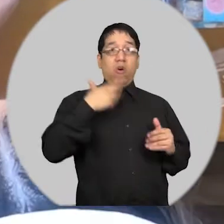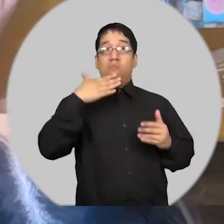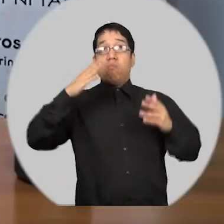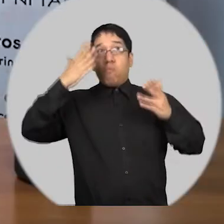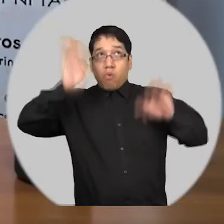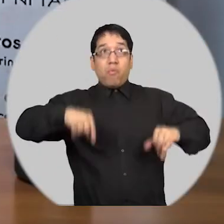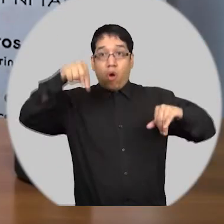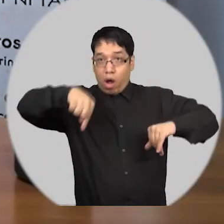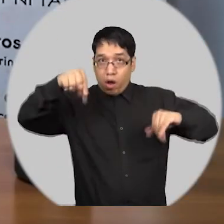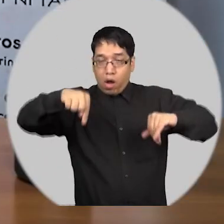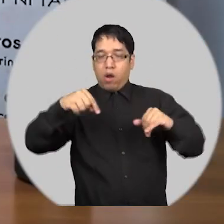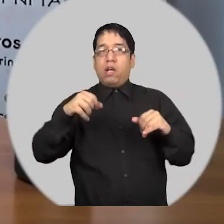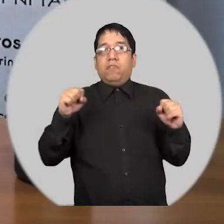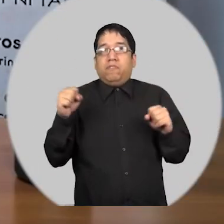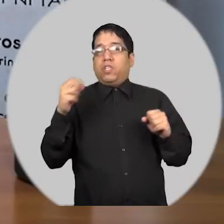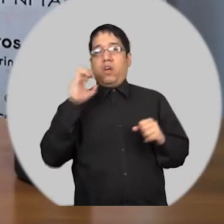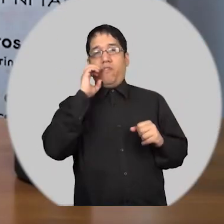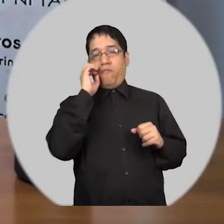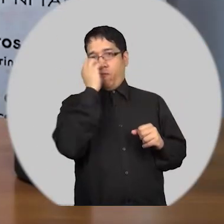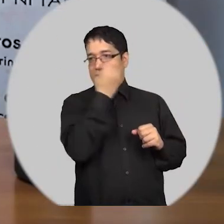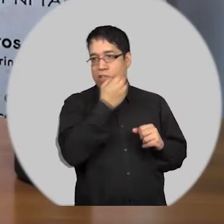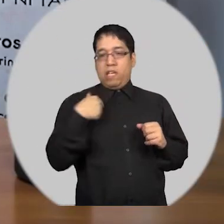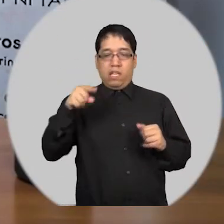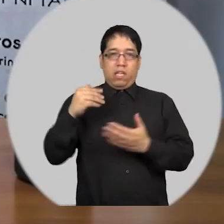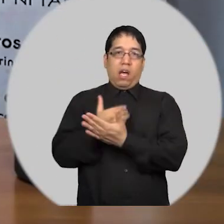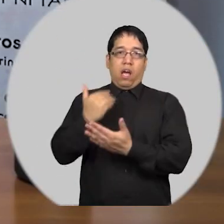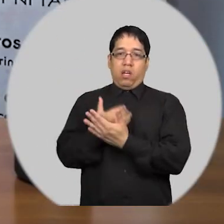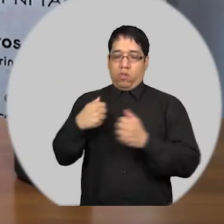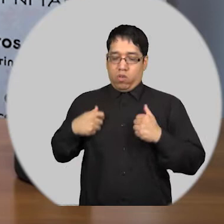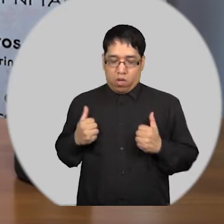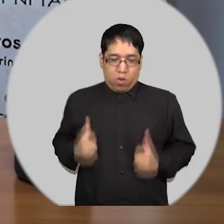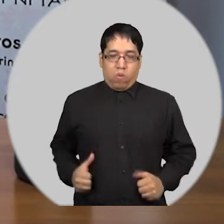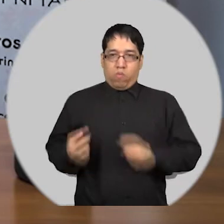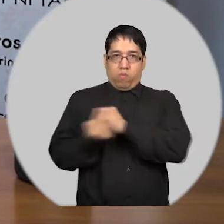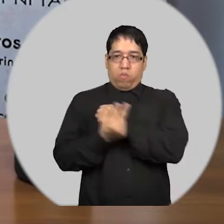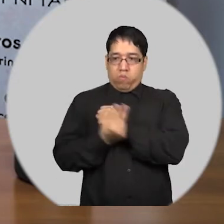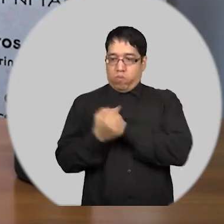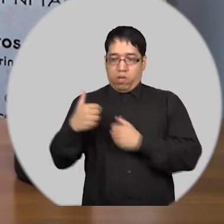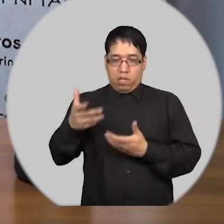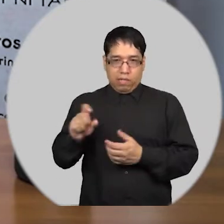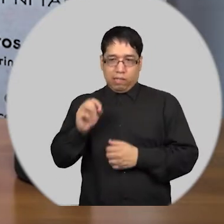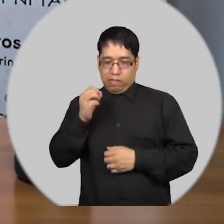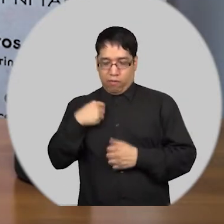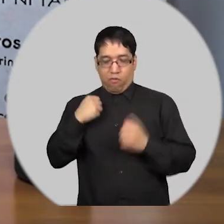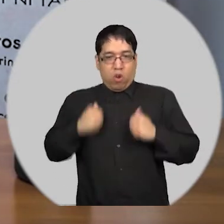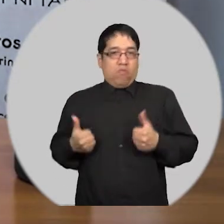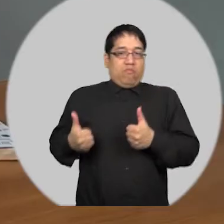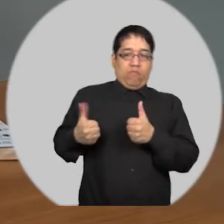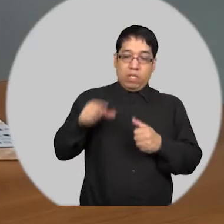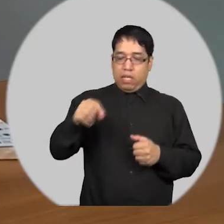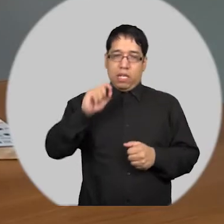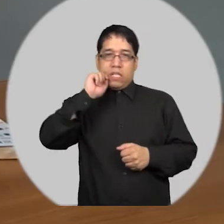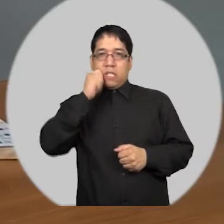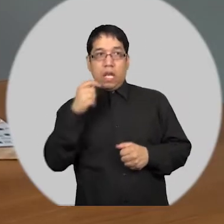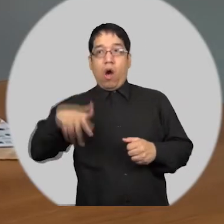estación, las frutillas que son antioxidantes, así que tenemos que aprovechar estas nobles frutas que están riquísimas y están saliendo